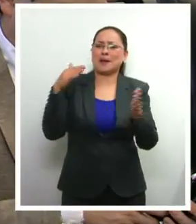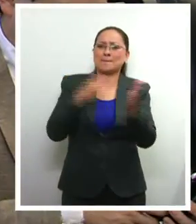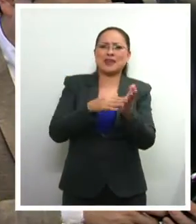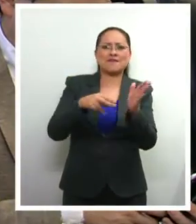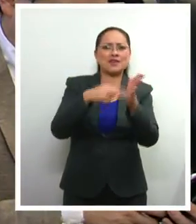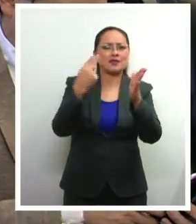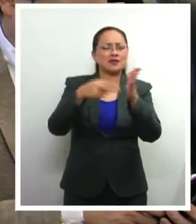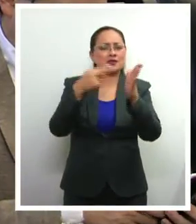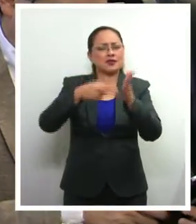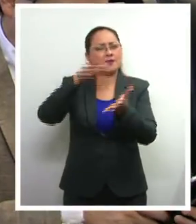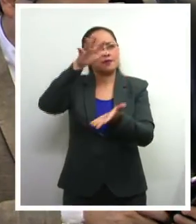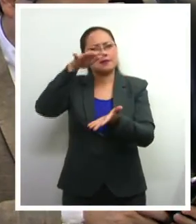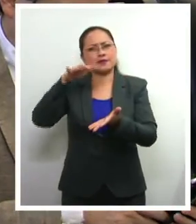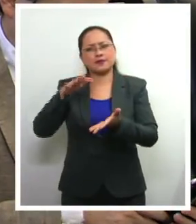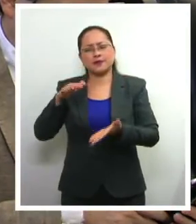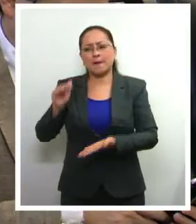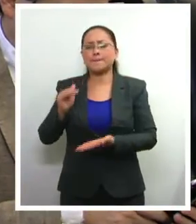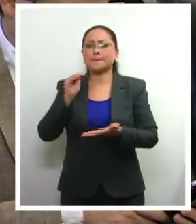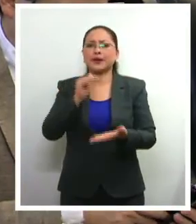firmas y